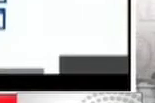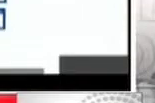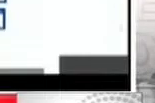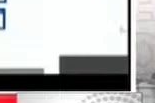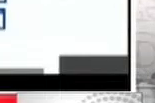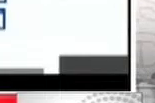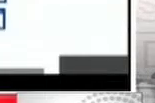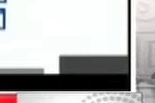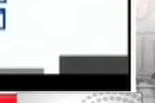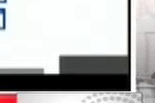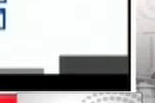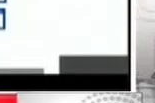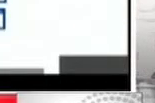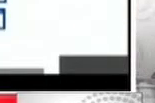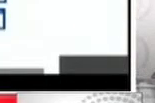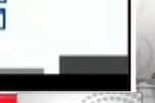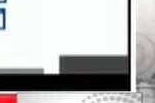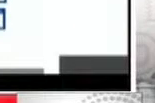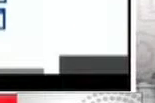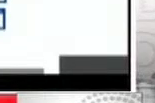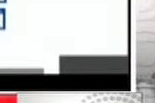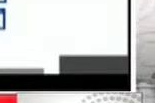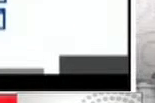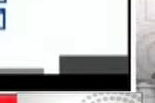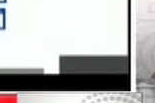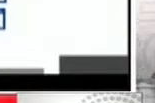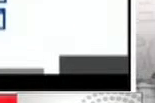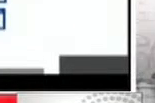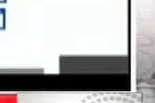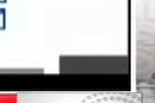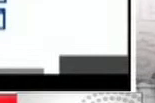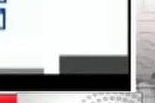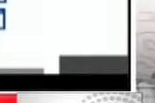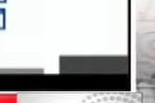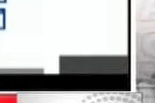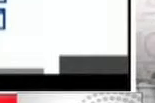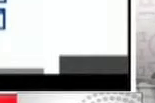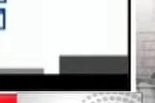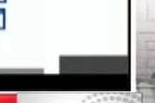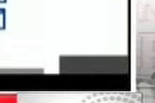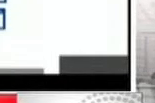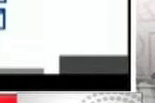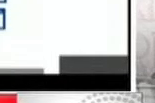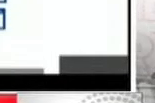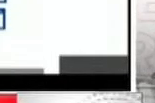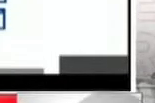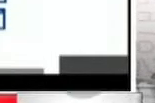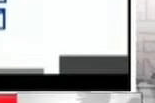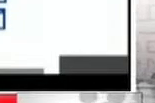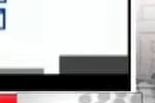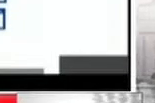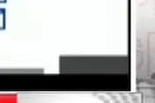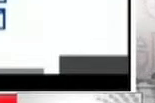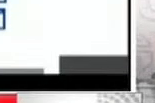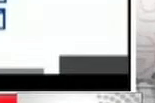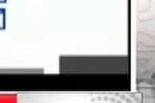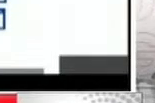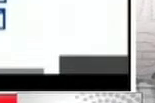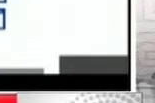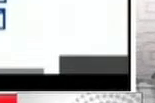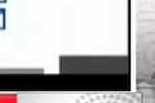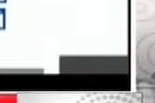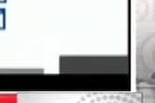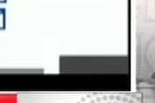de los montos, la atención de la emergencia sanitaria, 1.118 millones, acceso al cuidado y atención integral de la